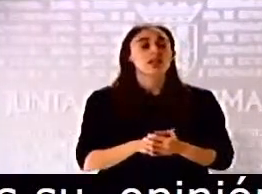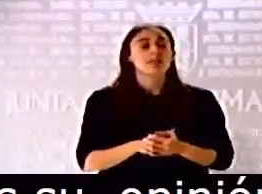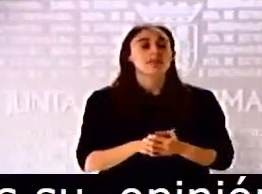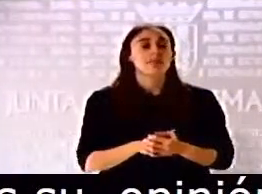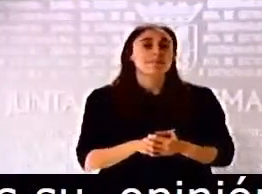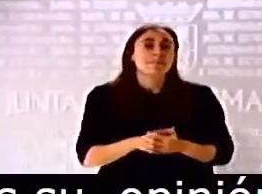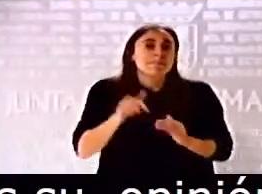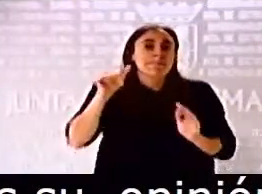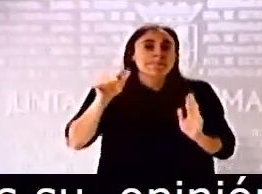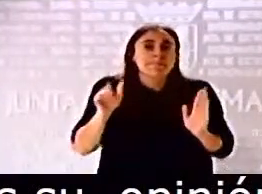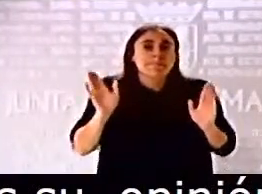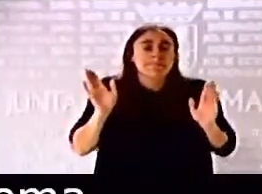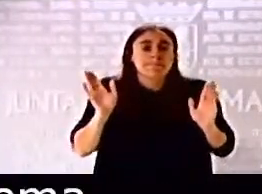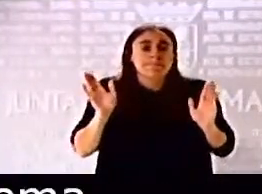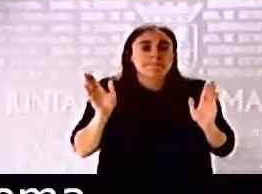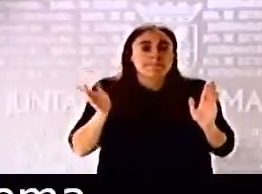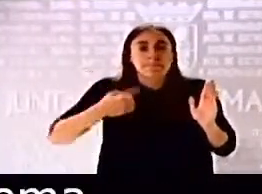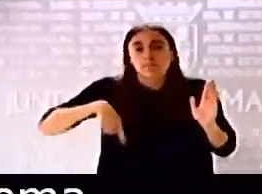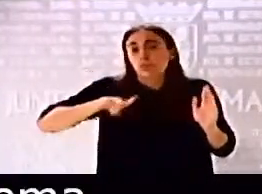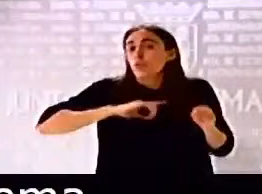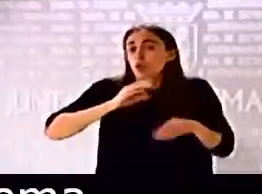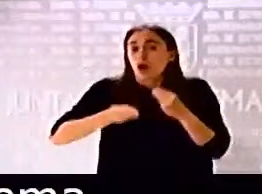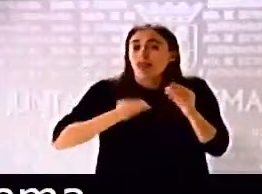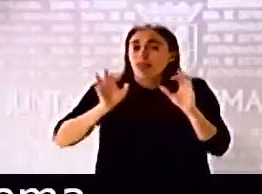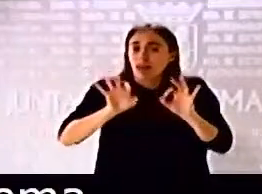quiero decir, no podemos hacer nada.